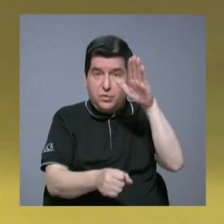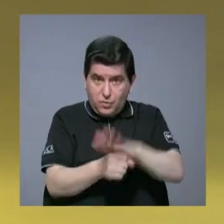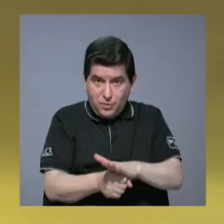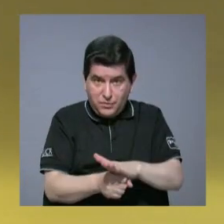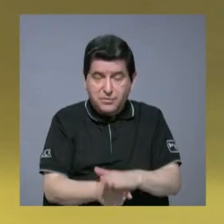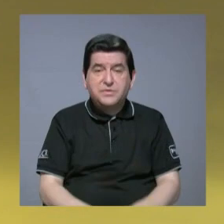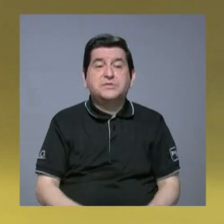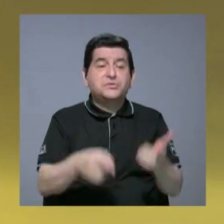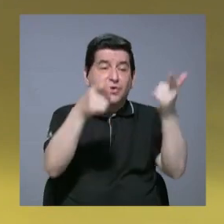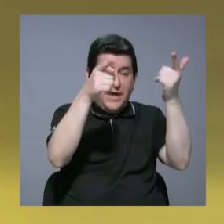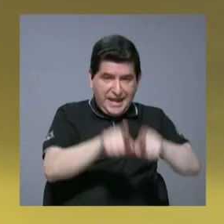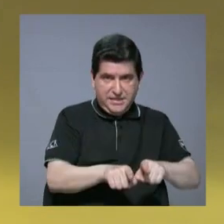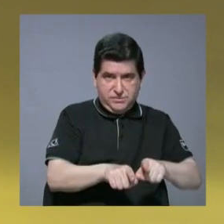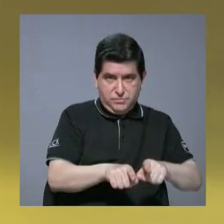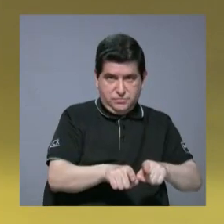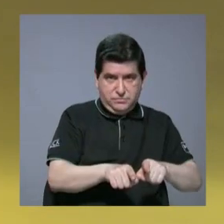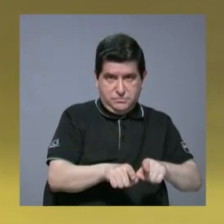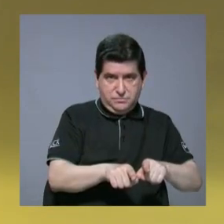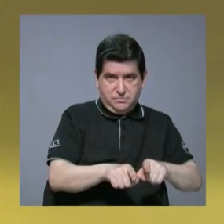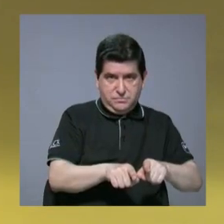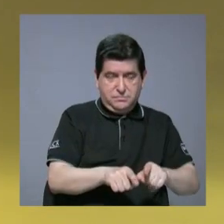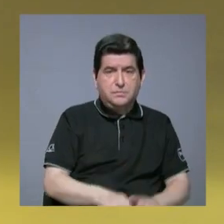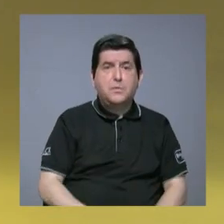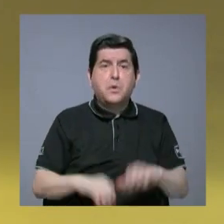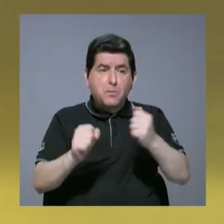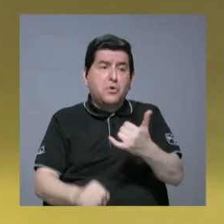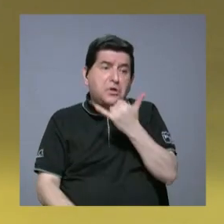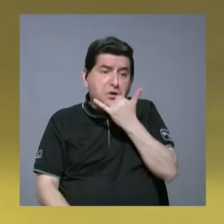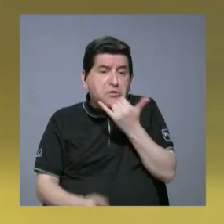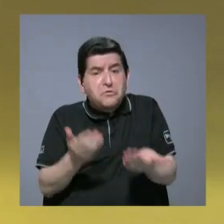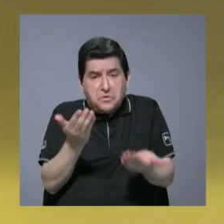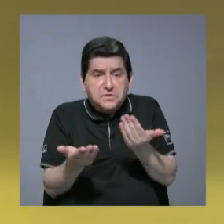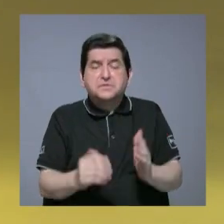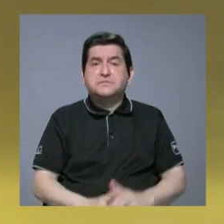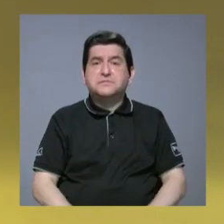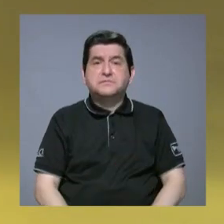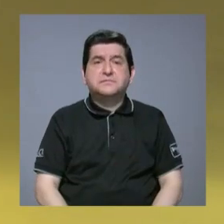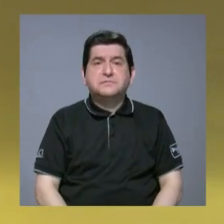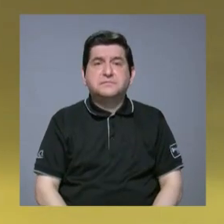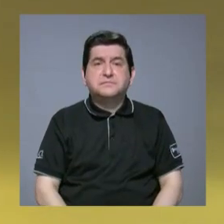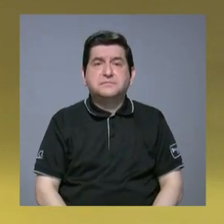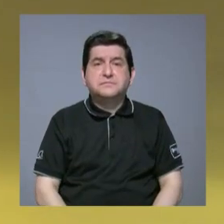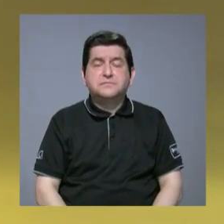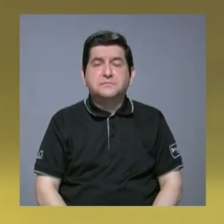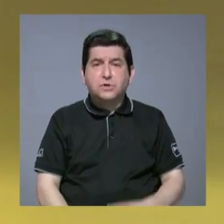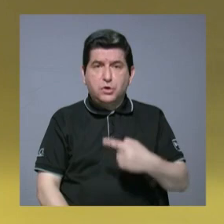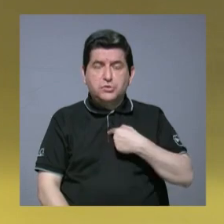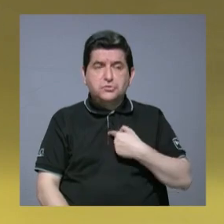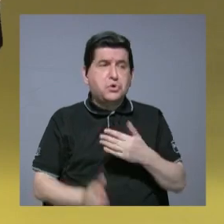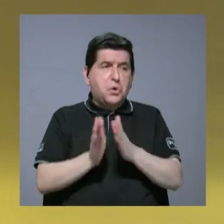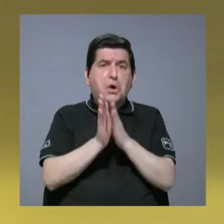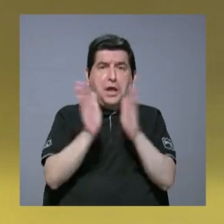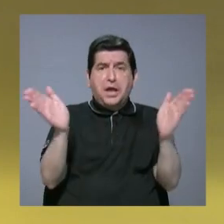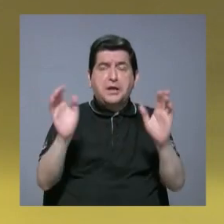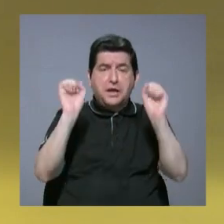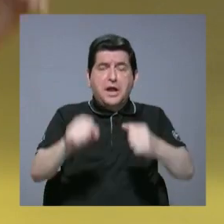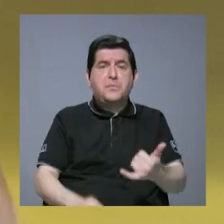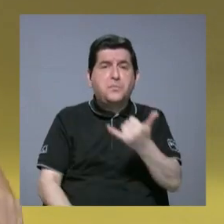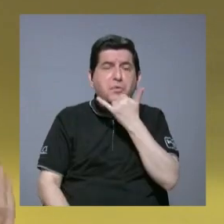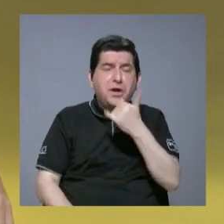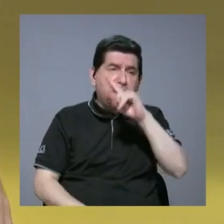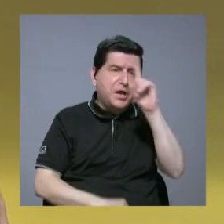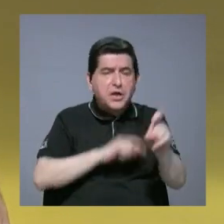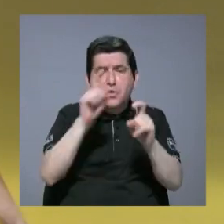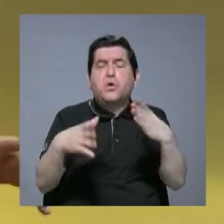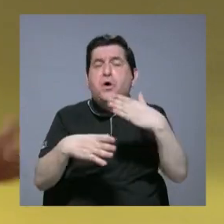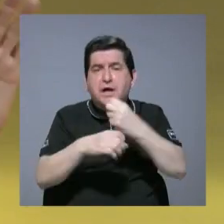con los hechos. Podemos equivocarnos, yo en general puedo equivocarme en las preguntas